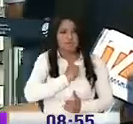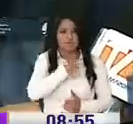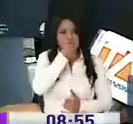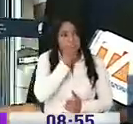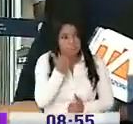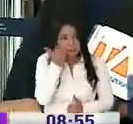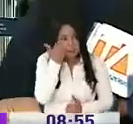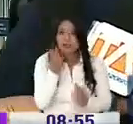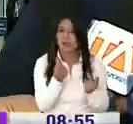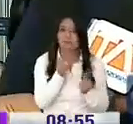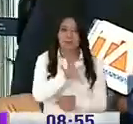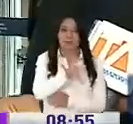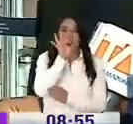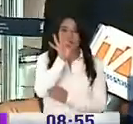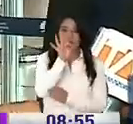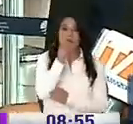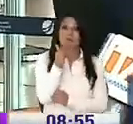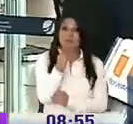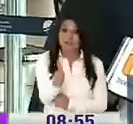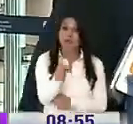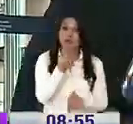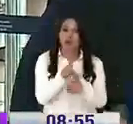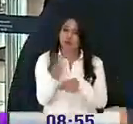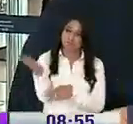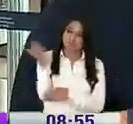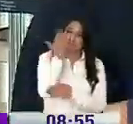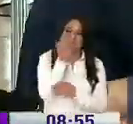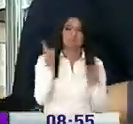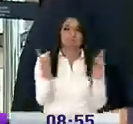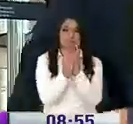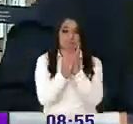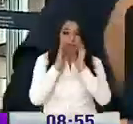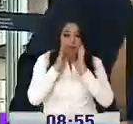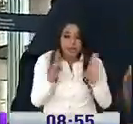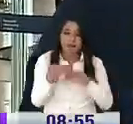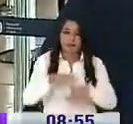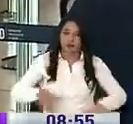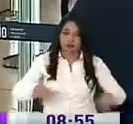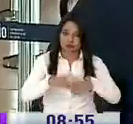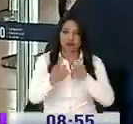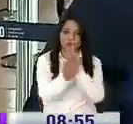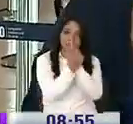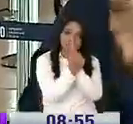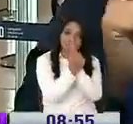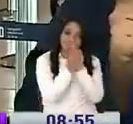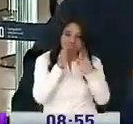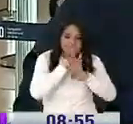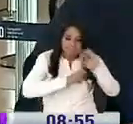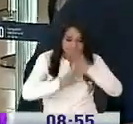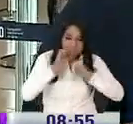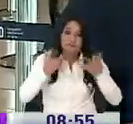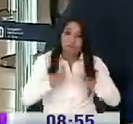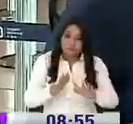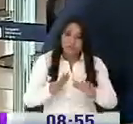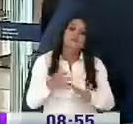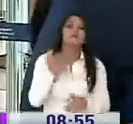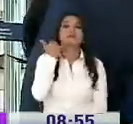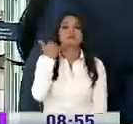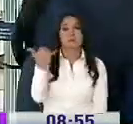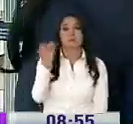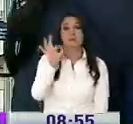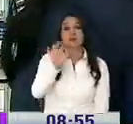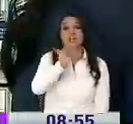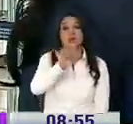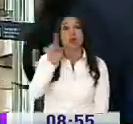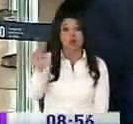la tenemos identificada y el médico le hace la atención en el consultorio y al mismo tiempo llama